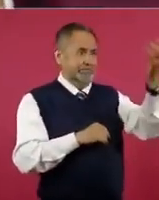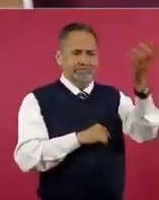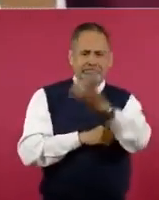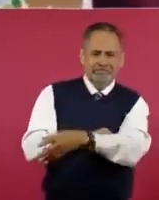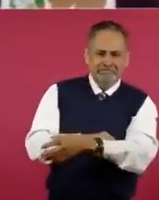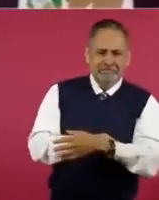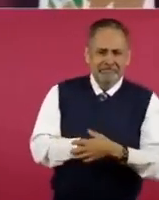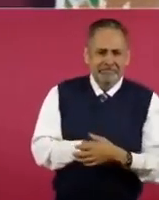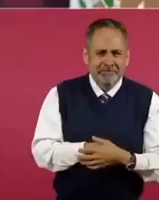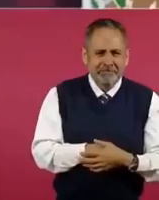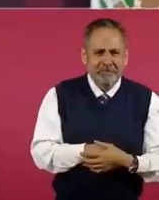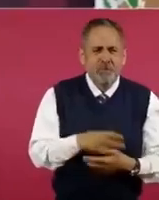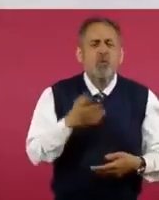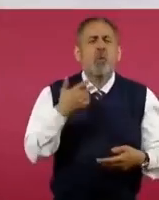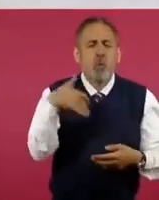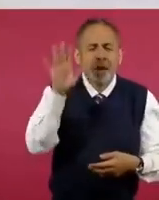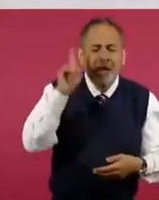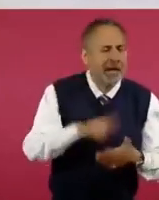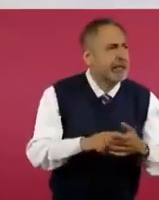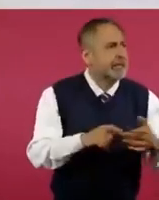Si hasta la pude haber agarrado.